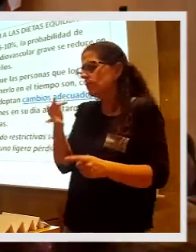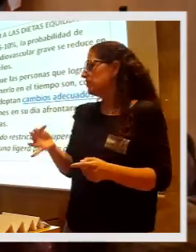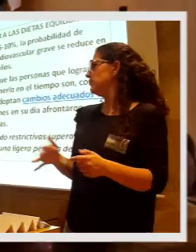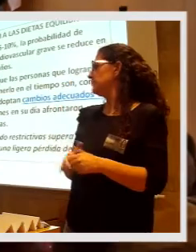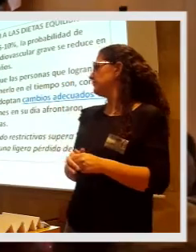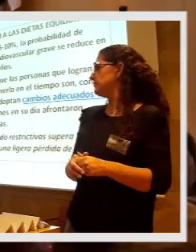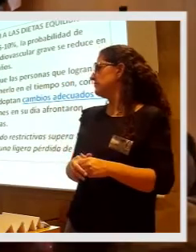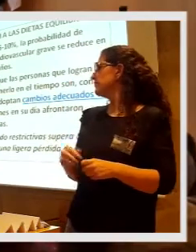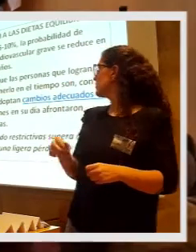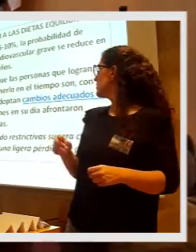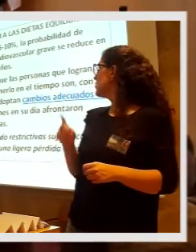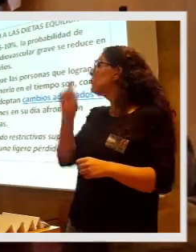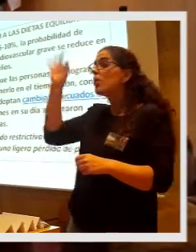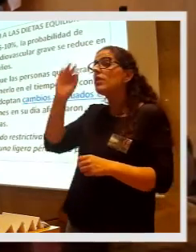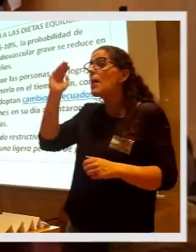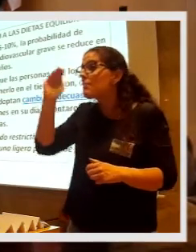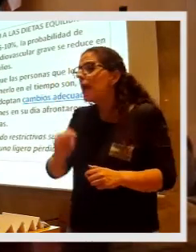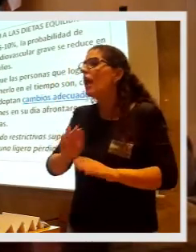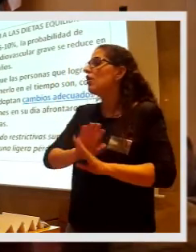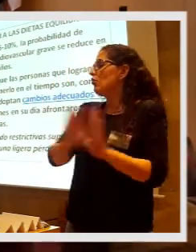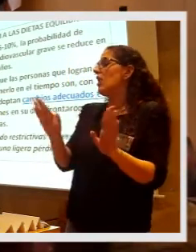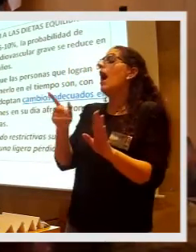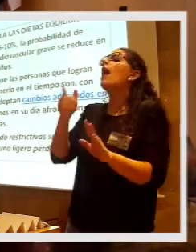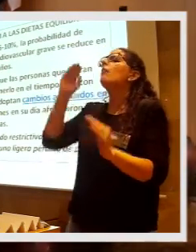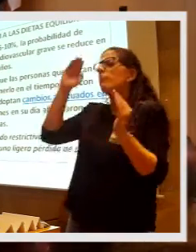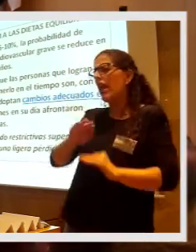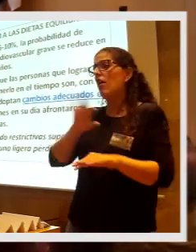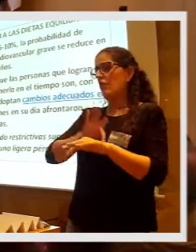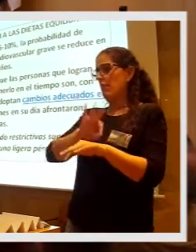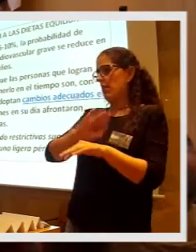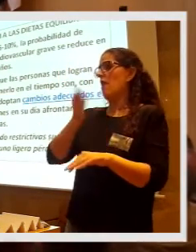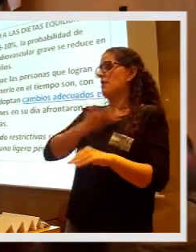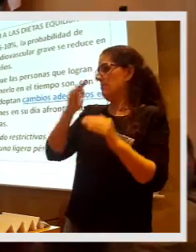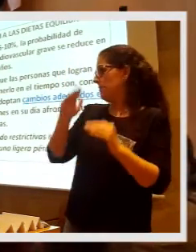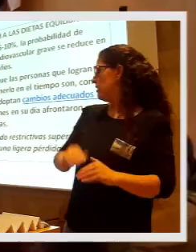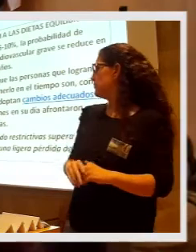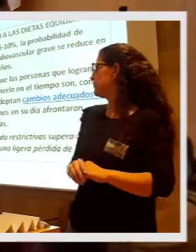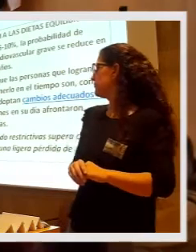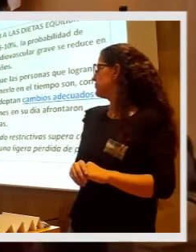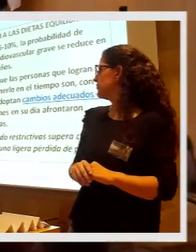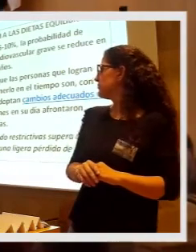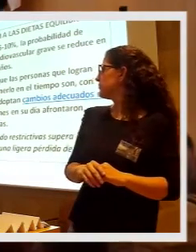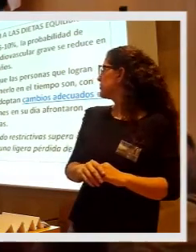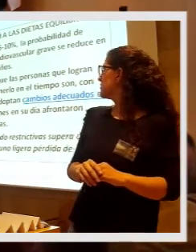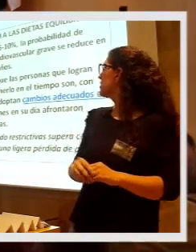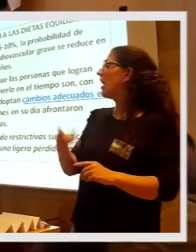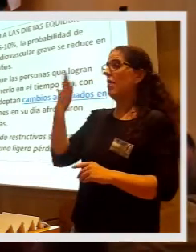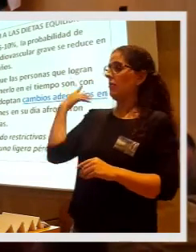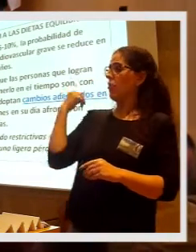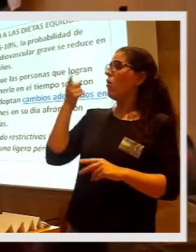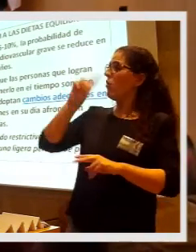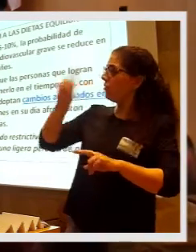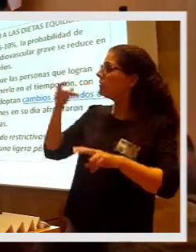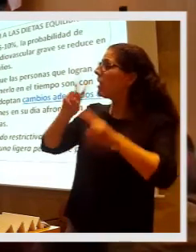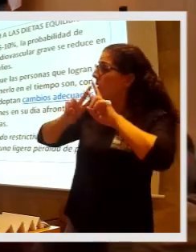unos avances muy importantes y podemos disminuir la presencia de enfermedades. Y lo que os decía, fijaros, un reciente estudio concluye